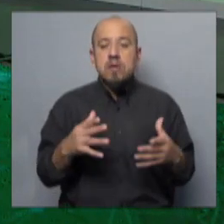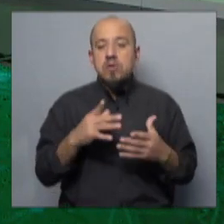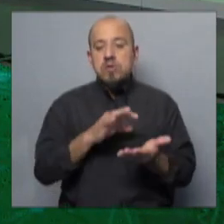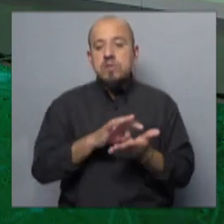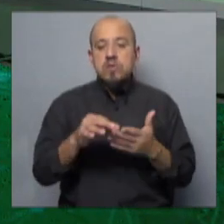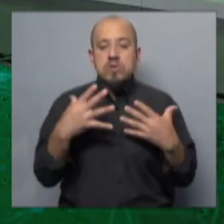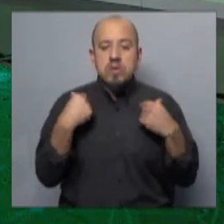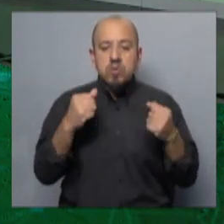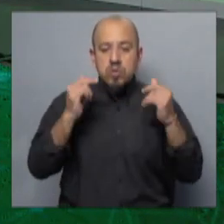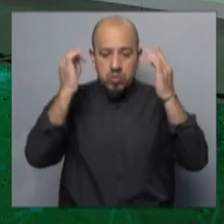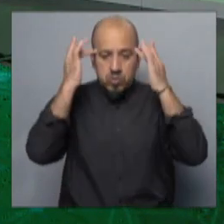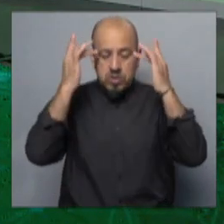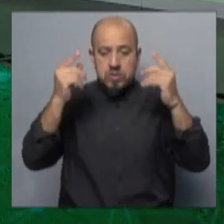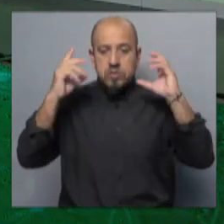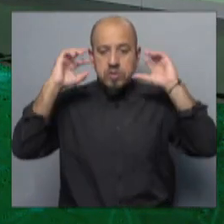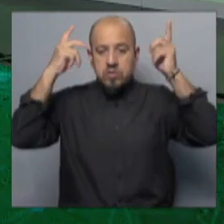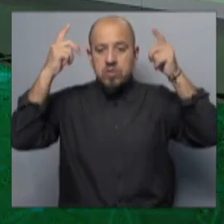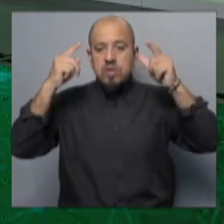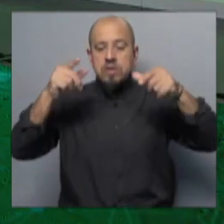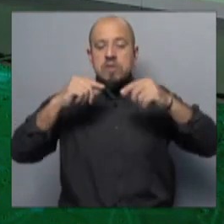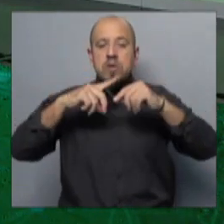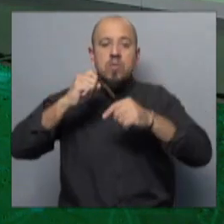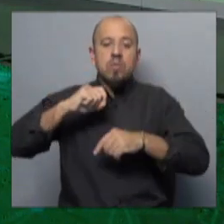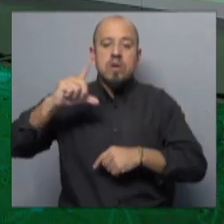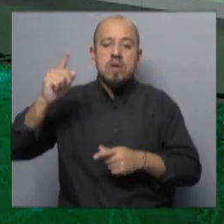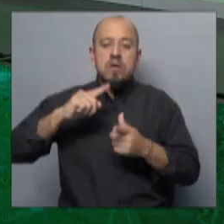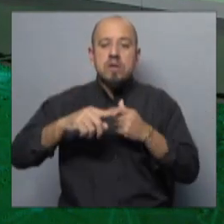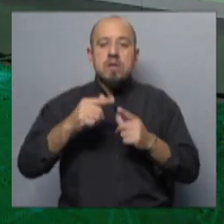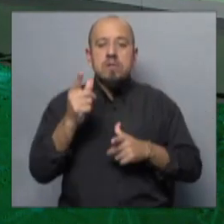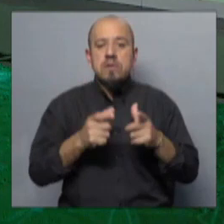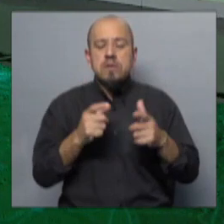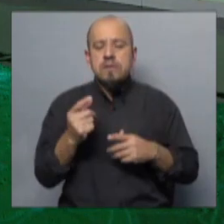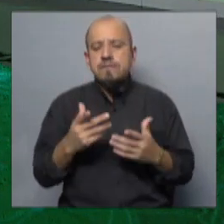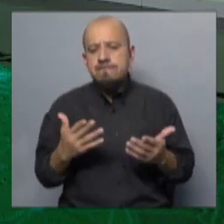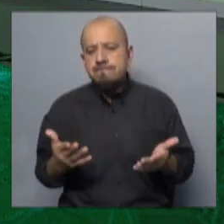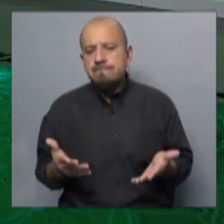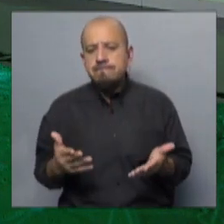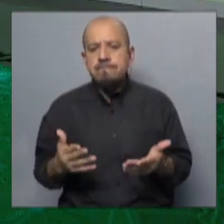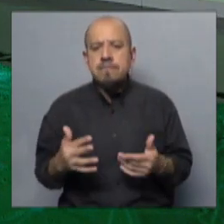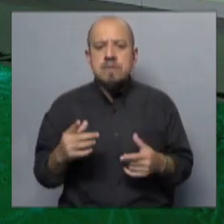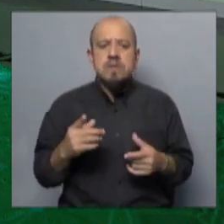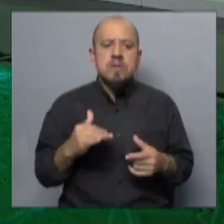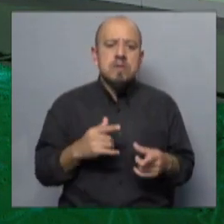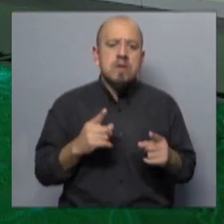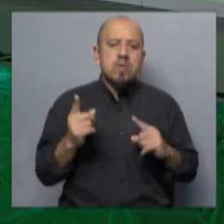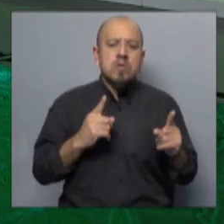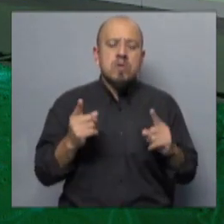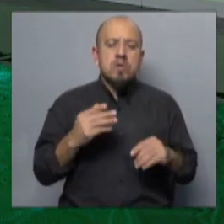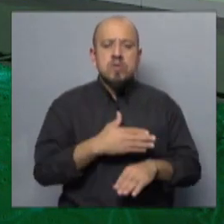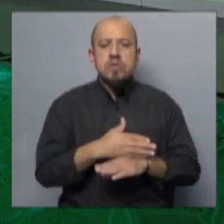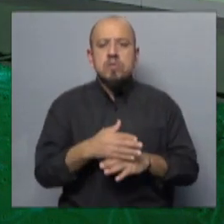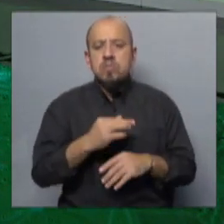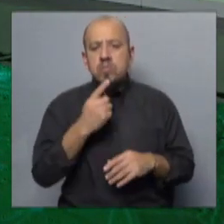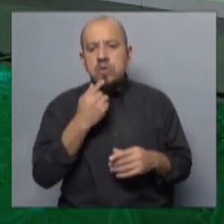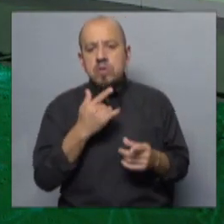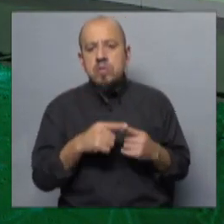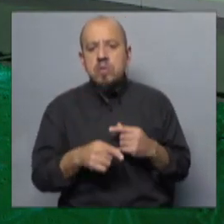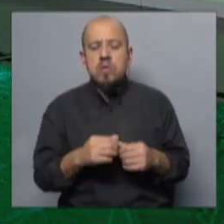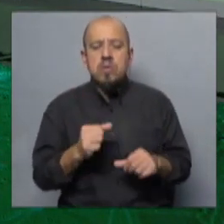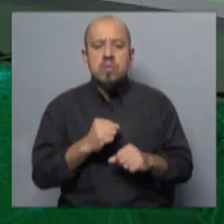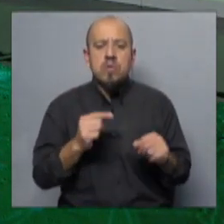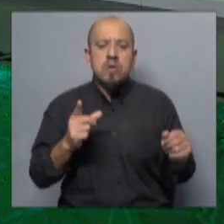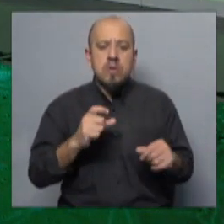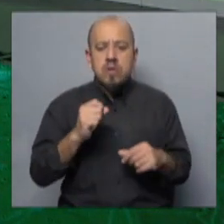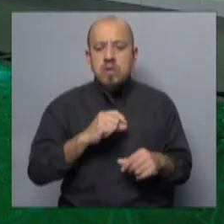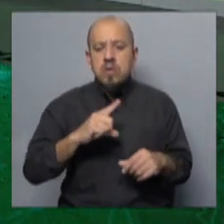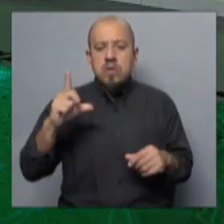la violencia aumenta el personal se desgasta esto tiene algunas consecuencias muy graves como por ejemplo que puede llegar a crecer la